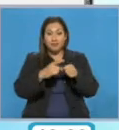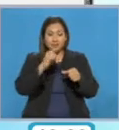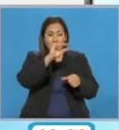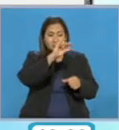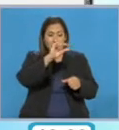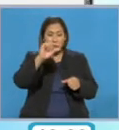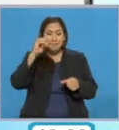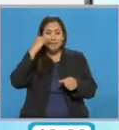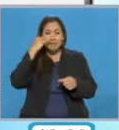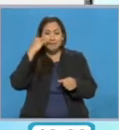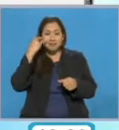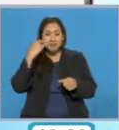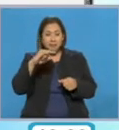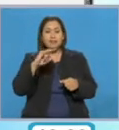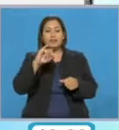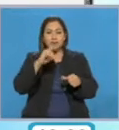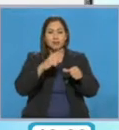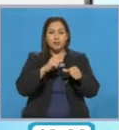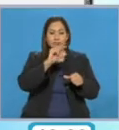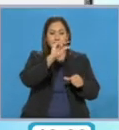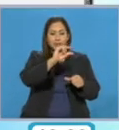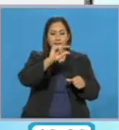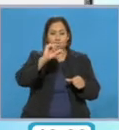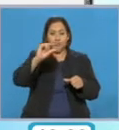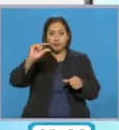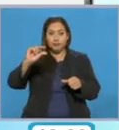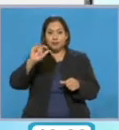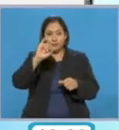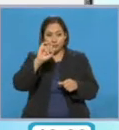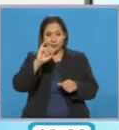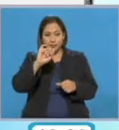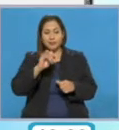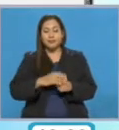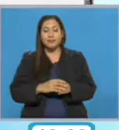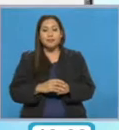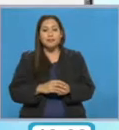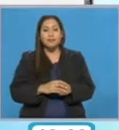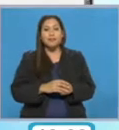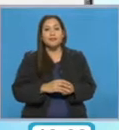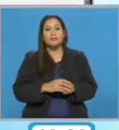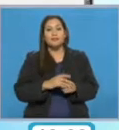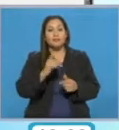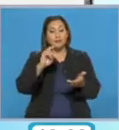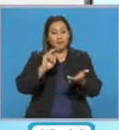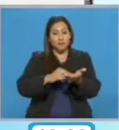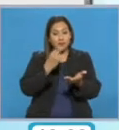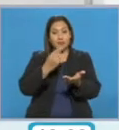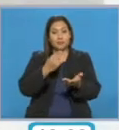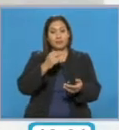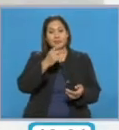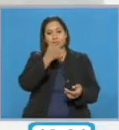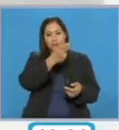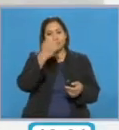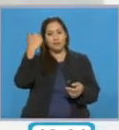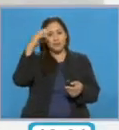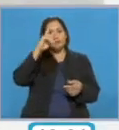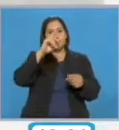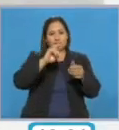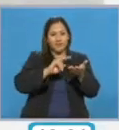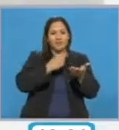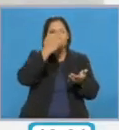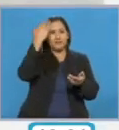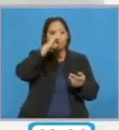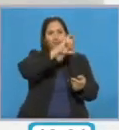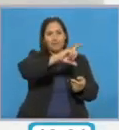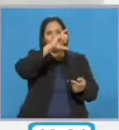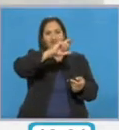O sea, Es pequeña. Es pequeña si lo vemos nosotros en relación a las firmas que en esa época, y aquí las hemos visto,